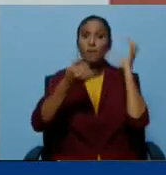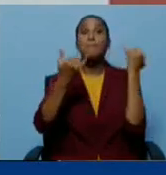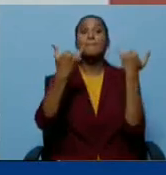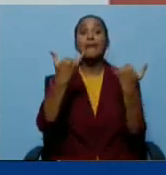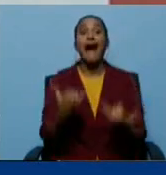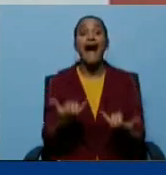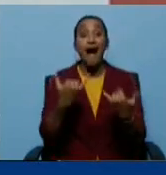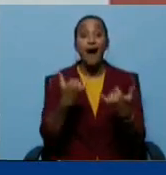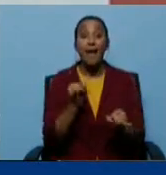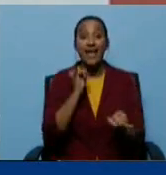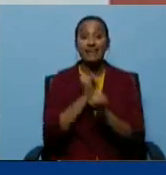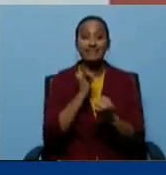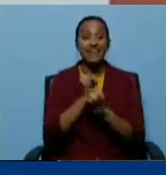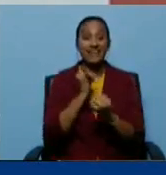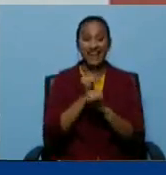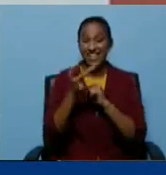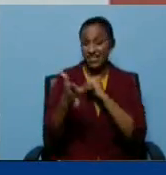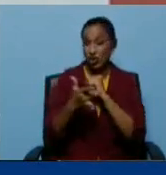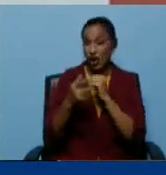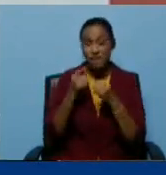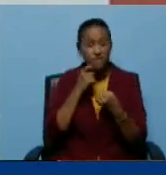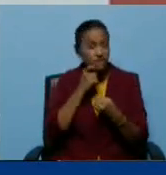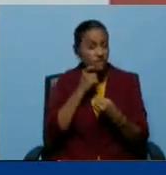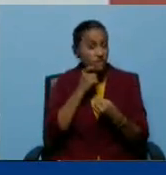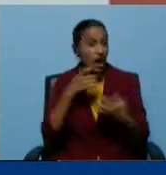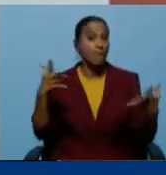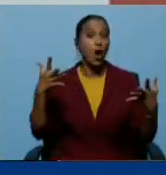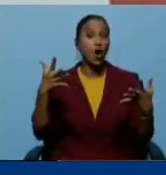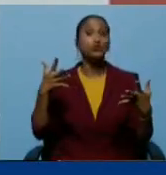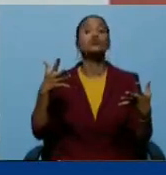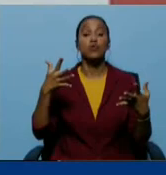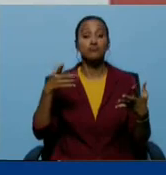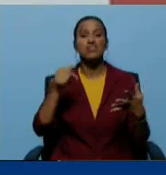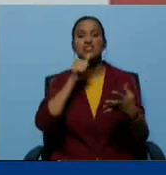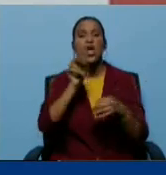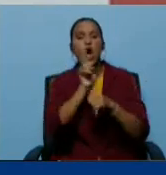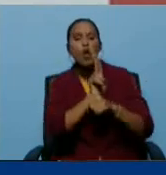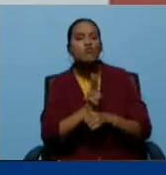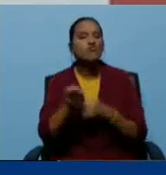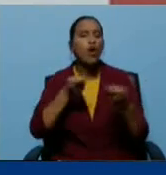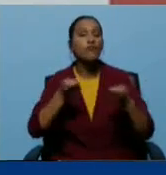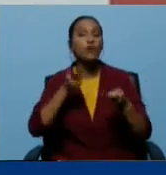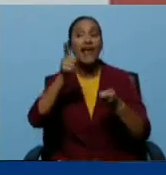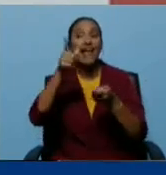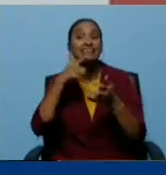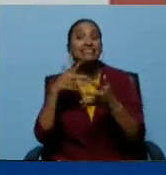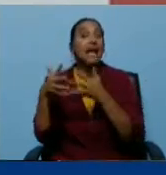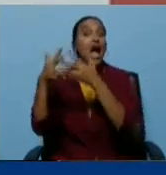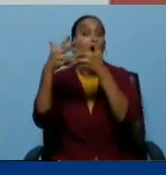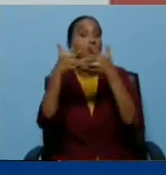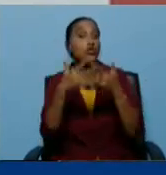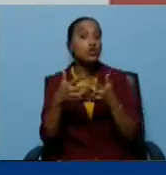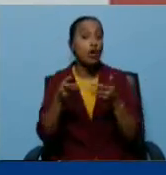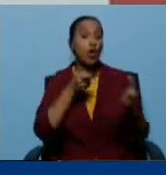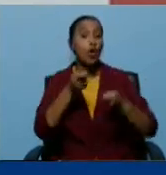Estados Unidos de Norteamérica. pero el odio se les desbordó.